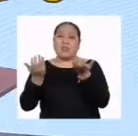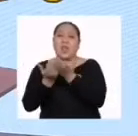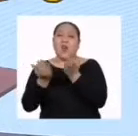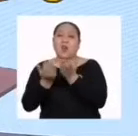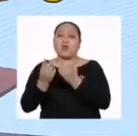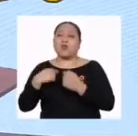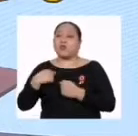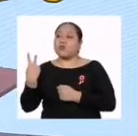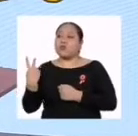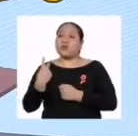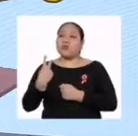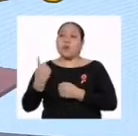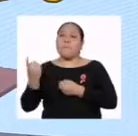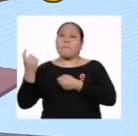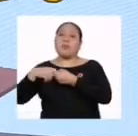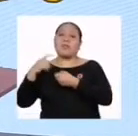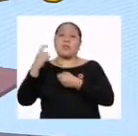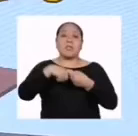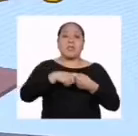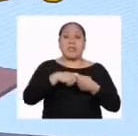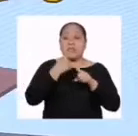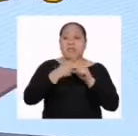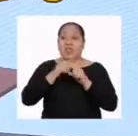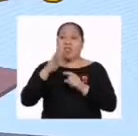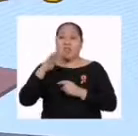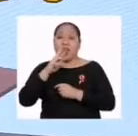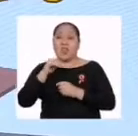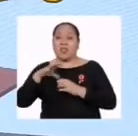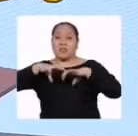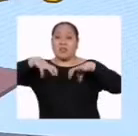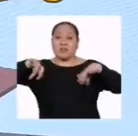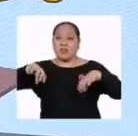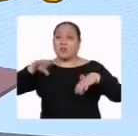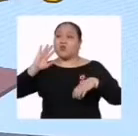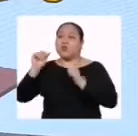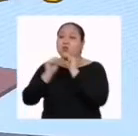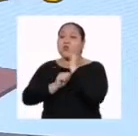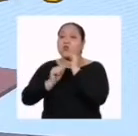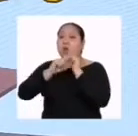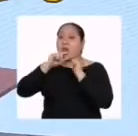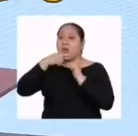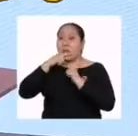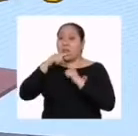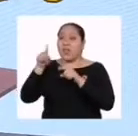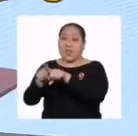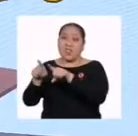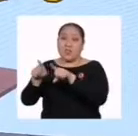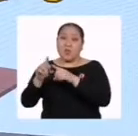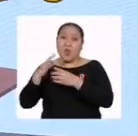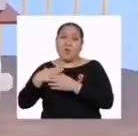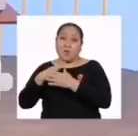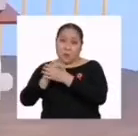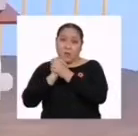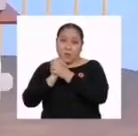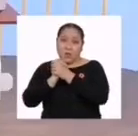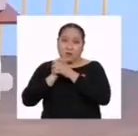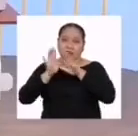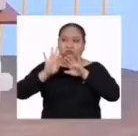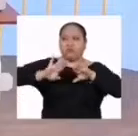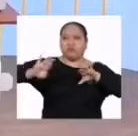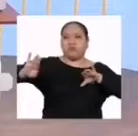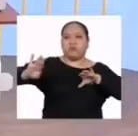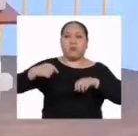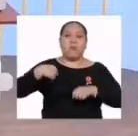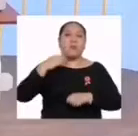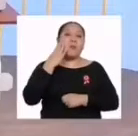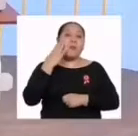los dos pertenecíamos a barras distintas, y que su hermana, que también era mi amiga, me había dejado de hablar por eso. Pues mi